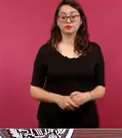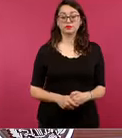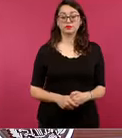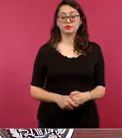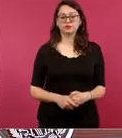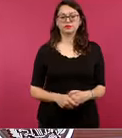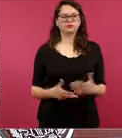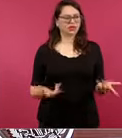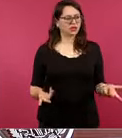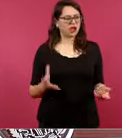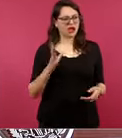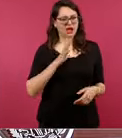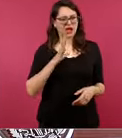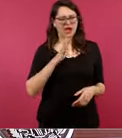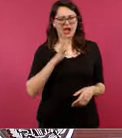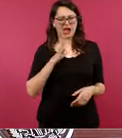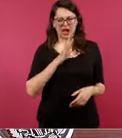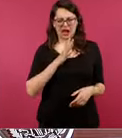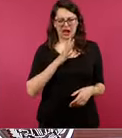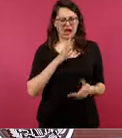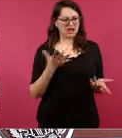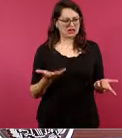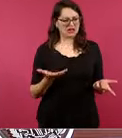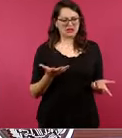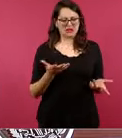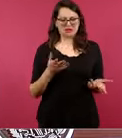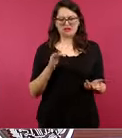María de las Heras, y incluso la del financiero, que